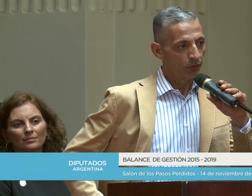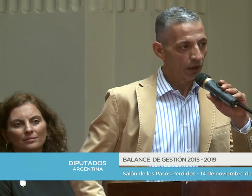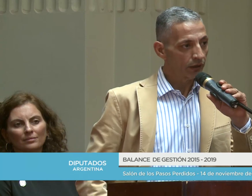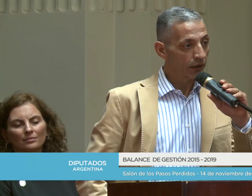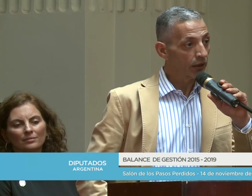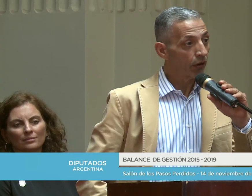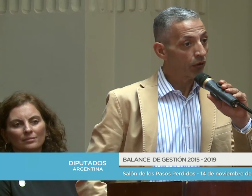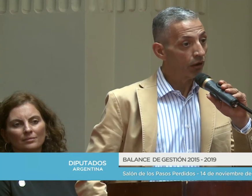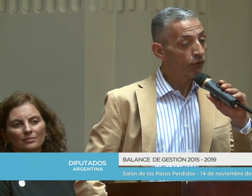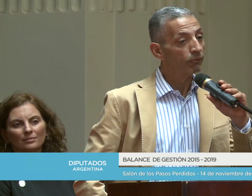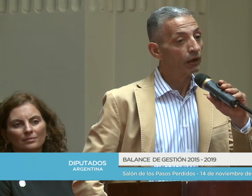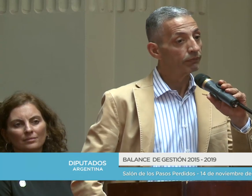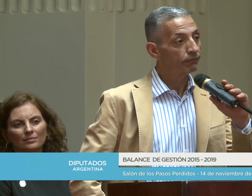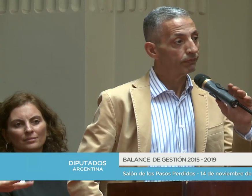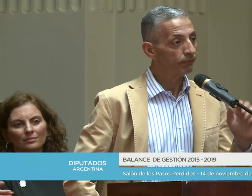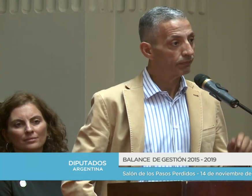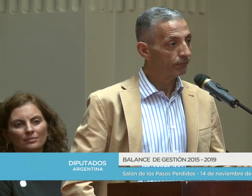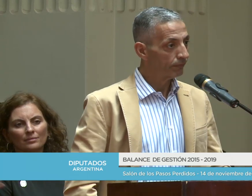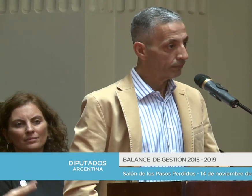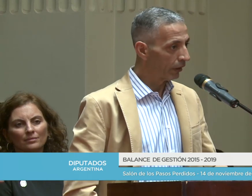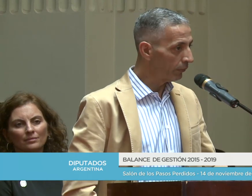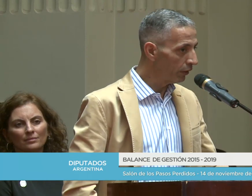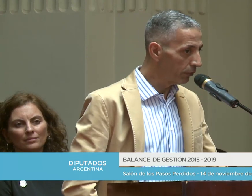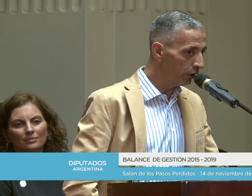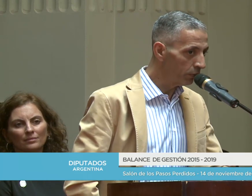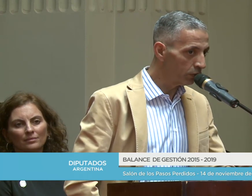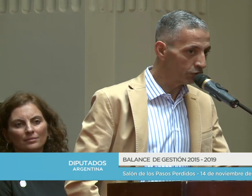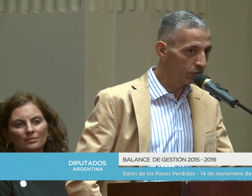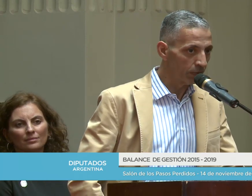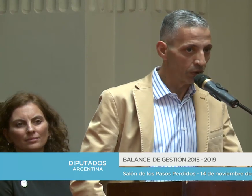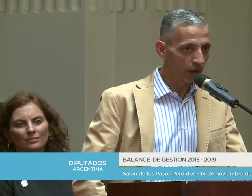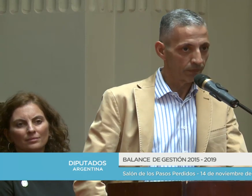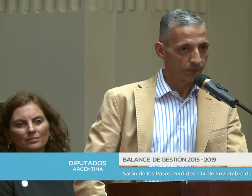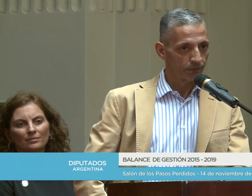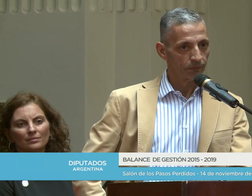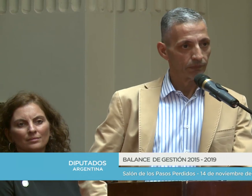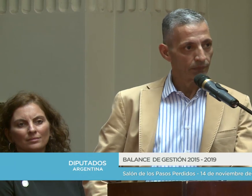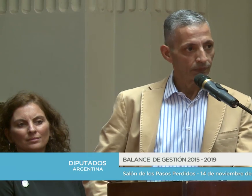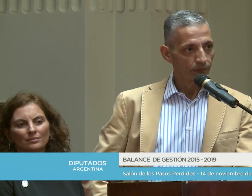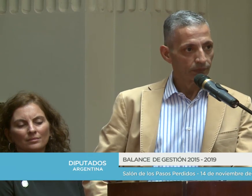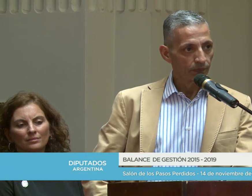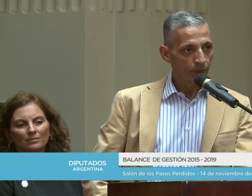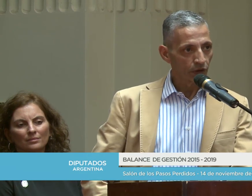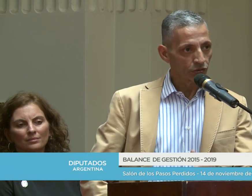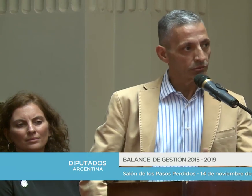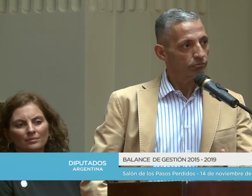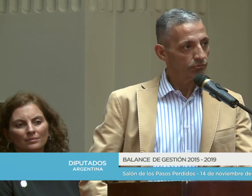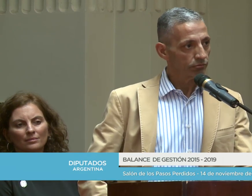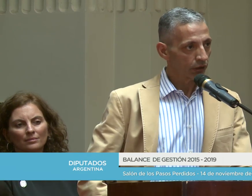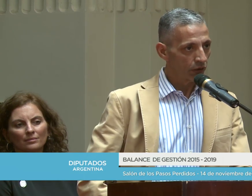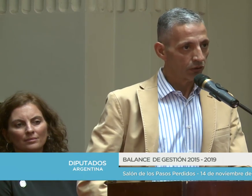que se ponía la tierrita abajo de la alfombra. Para mí el feminismo no es una moda. Por